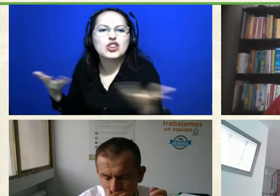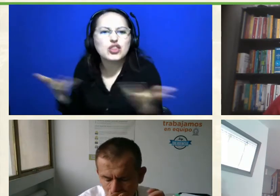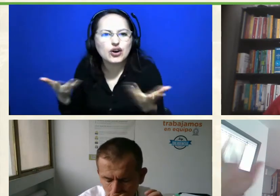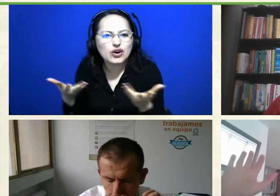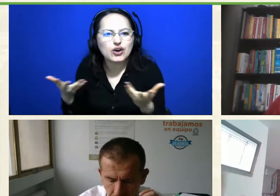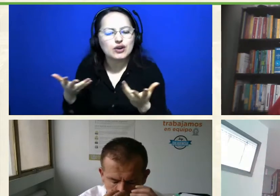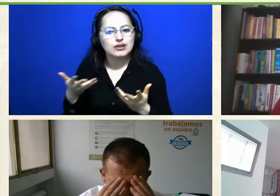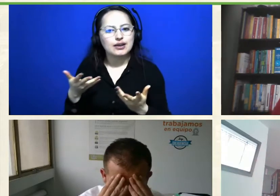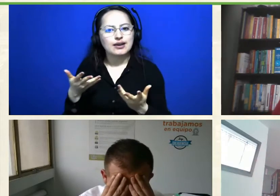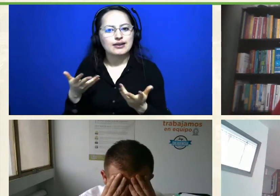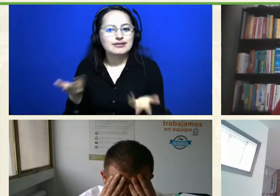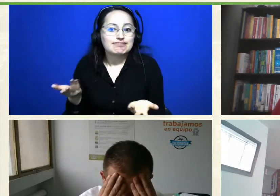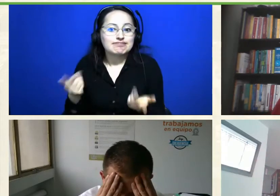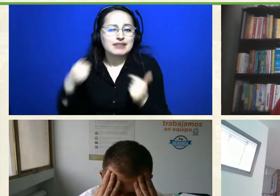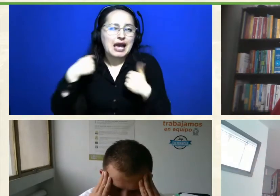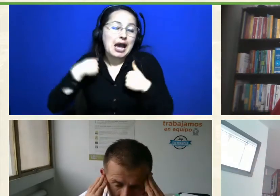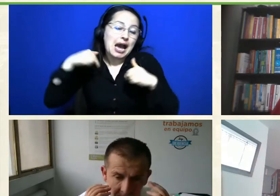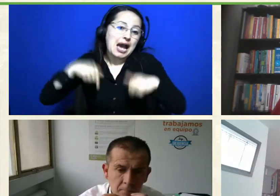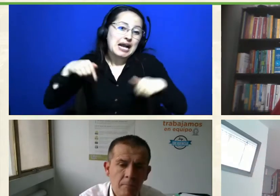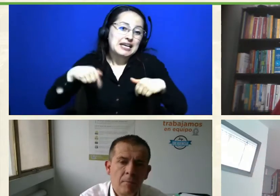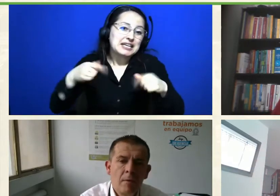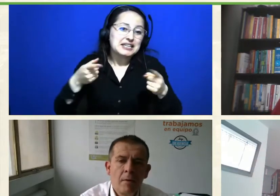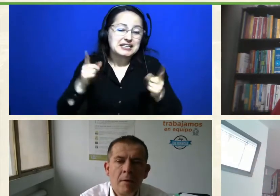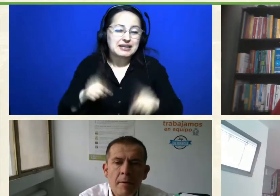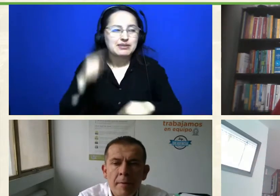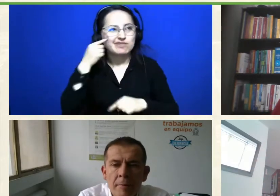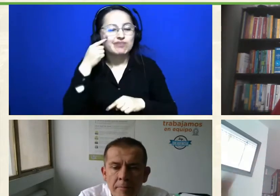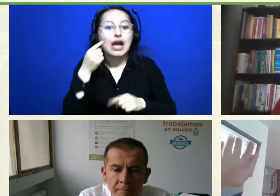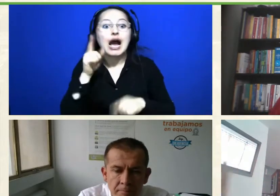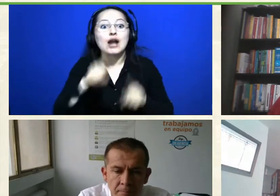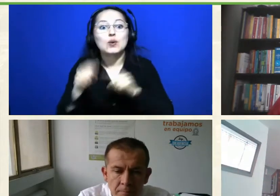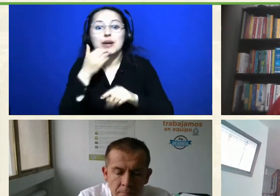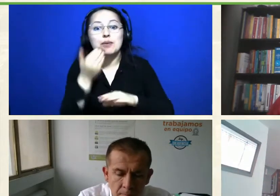veces nos plantean proyectos como, digamos,